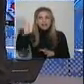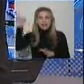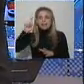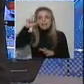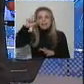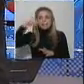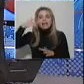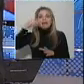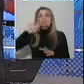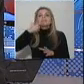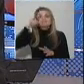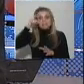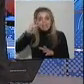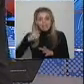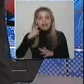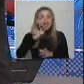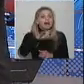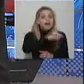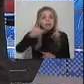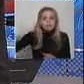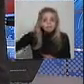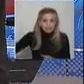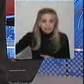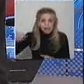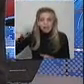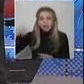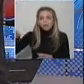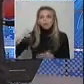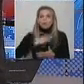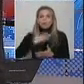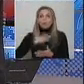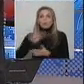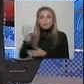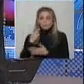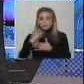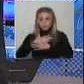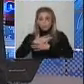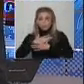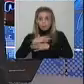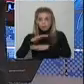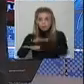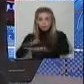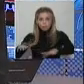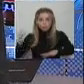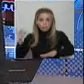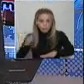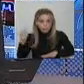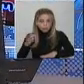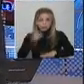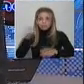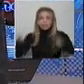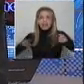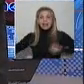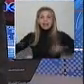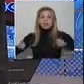verá, que había un cuerpo. El tuit del nene no dice un cuerpo en la SEAMSE. El tuit del nene dice un cuerpo en el camión. ¿No? Sí, ¿no viste